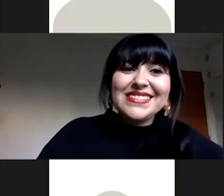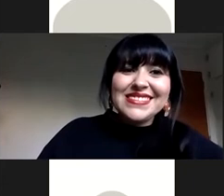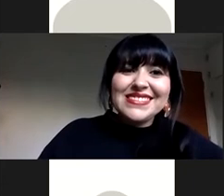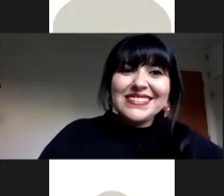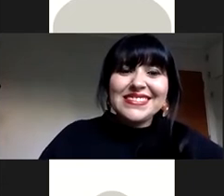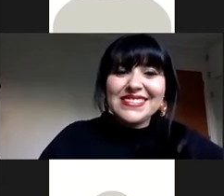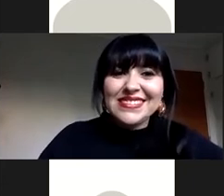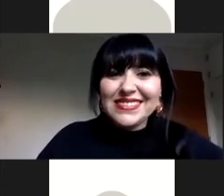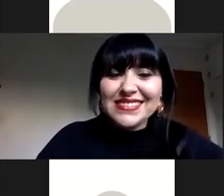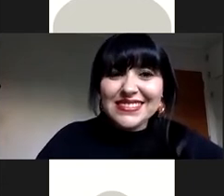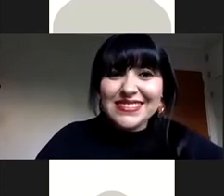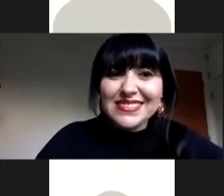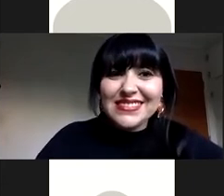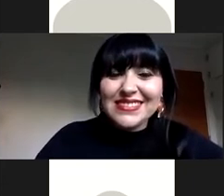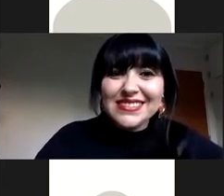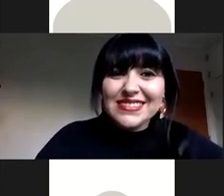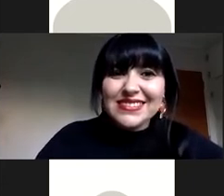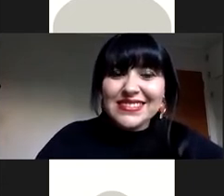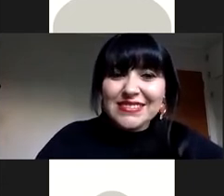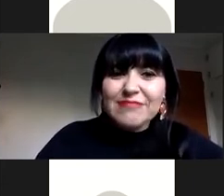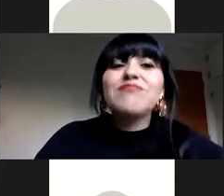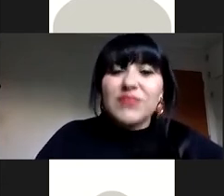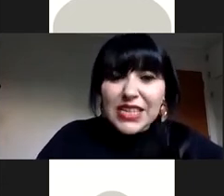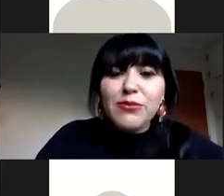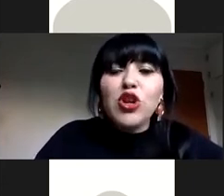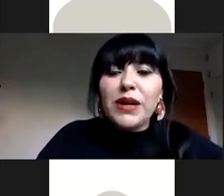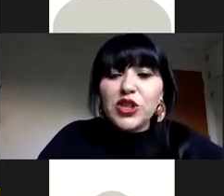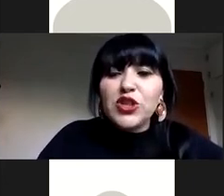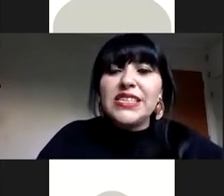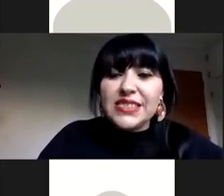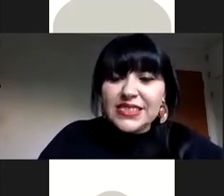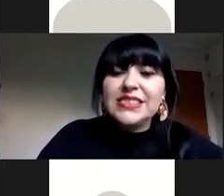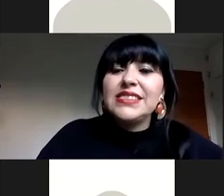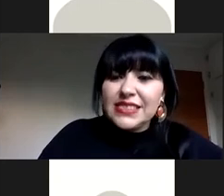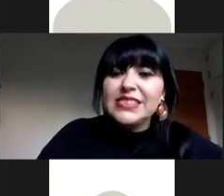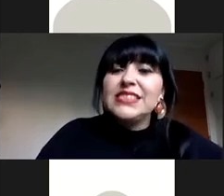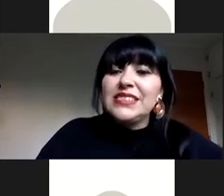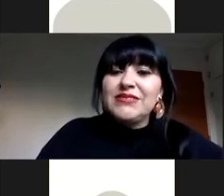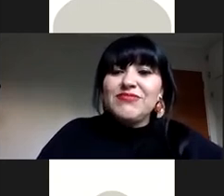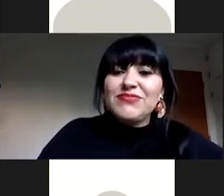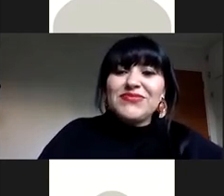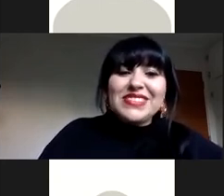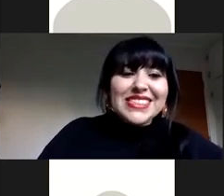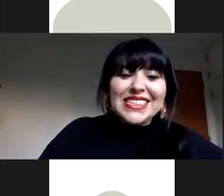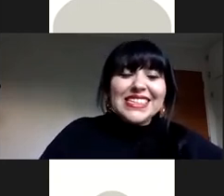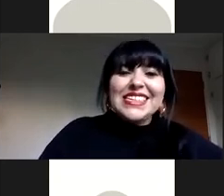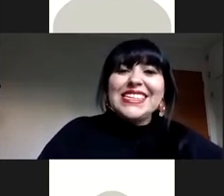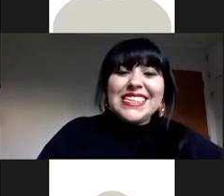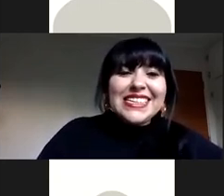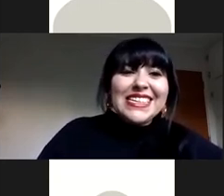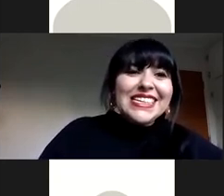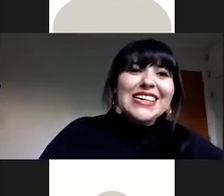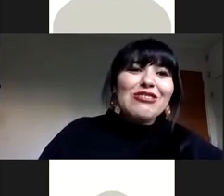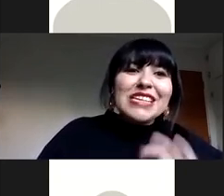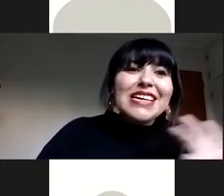hablan del tema de las frecuencias. Uy, todos cambio están opinando pastor. Muchísimo, te digo al tiro que esto hizo furor.